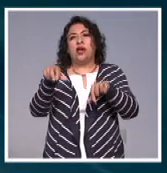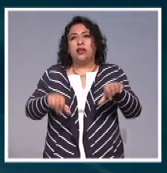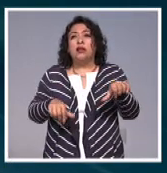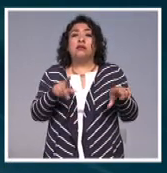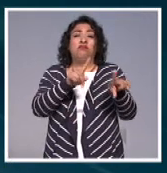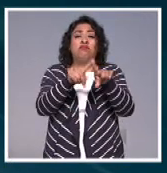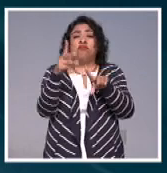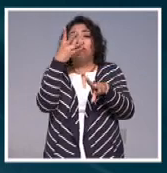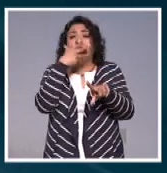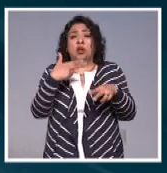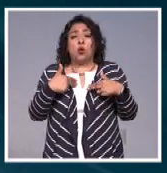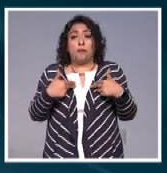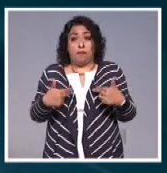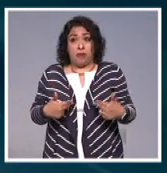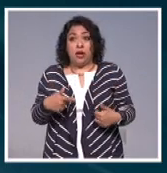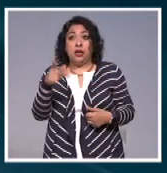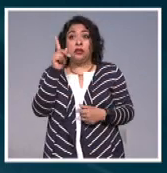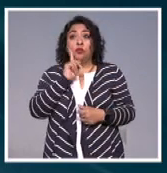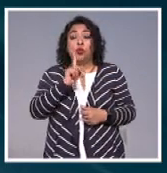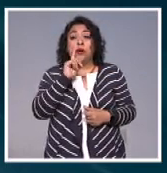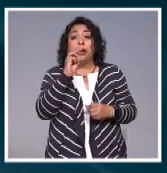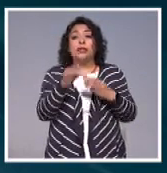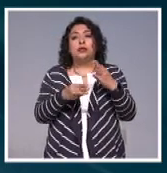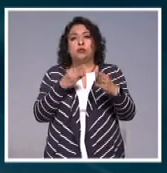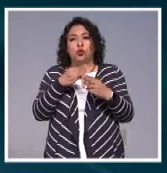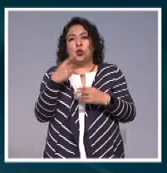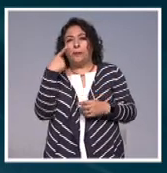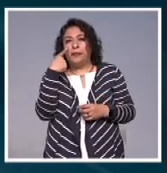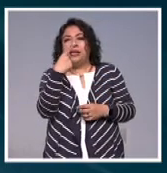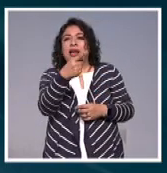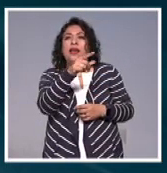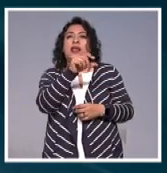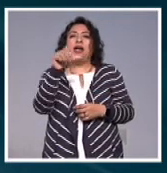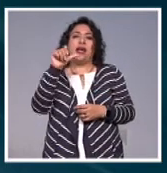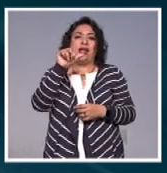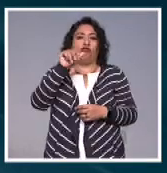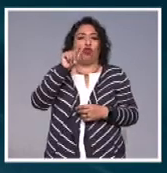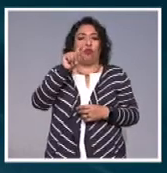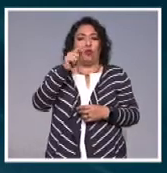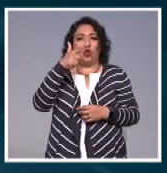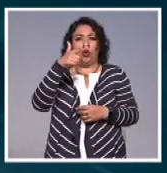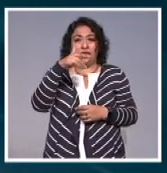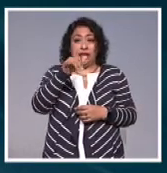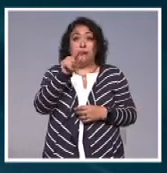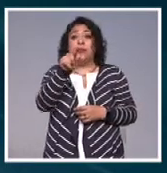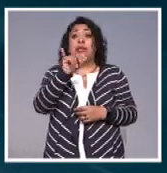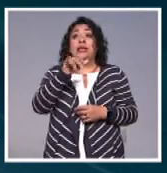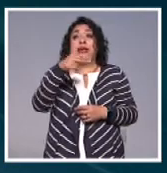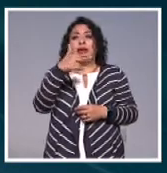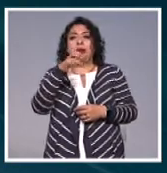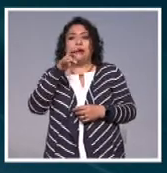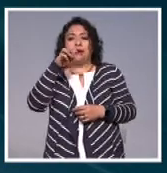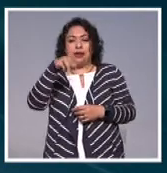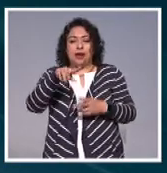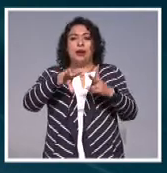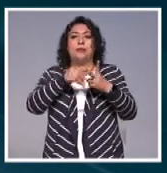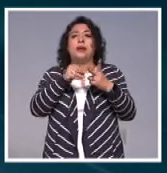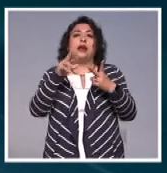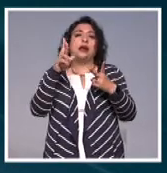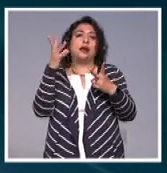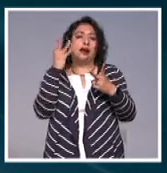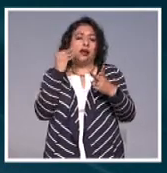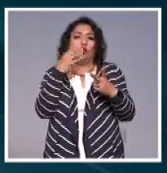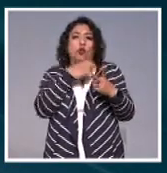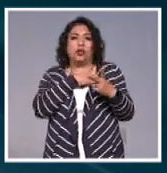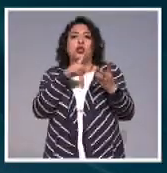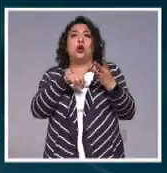Diversas, Divinas y Humanas, las mujeres en el mundo, miradas desde la antropología. El INER, junto con Radio Educación,